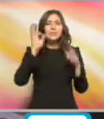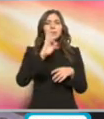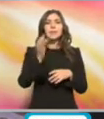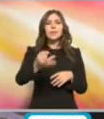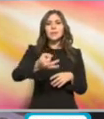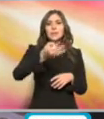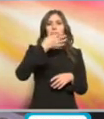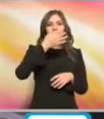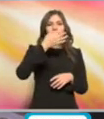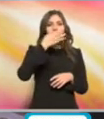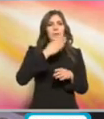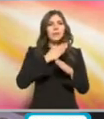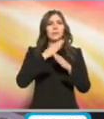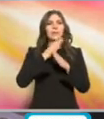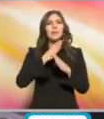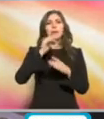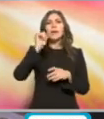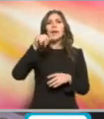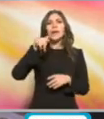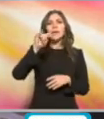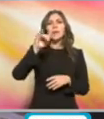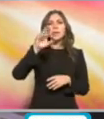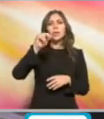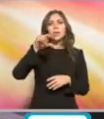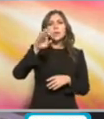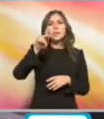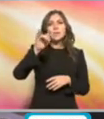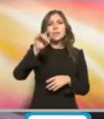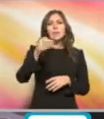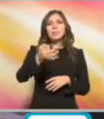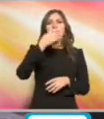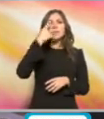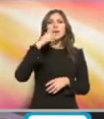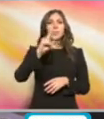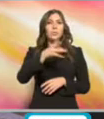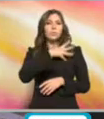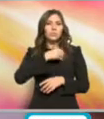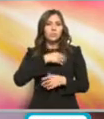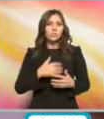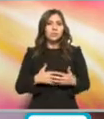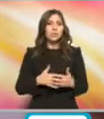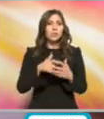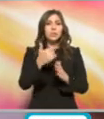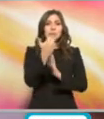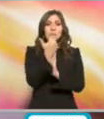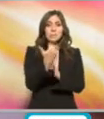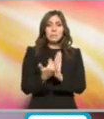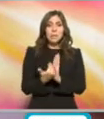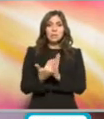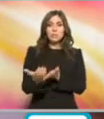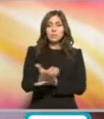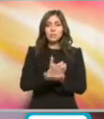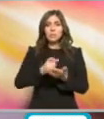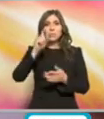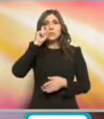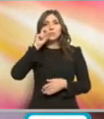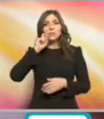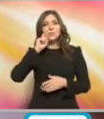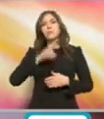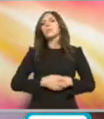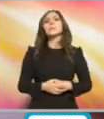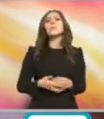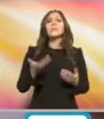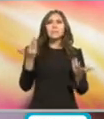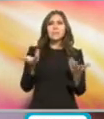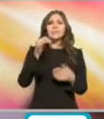pastillas anticonceptivas te bajan la libido. Fíjate que esta es una gran pregunta y eso es lo que hacemos los sexólogos porque